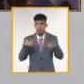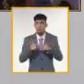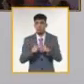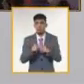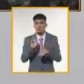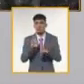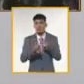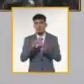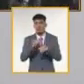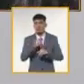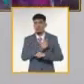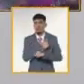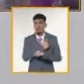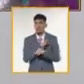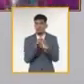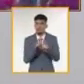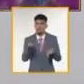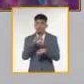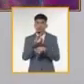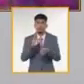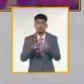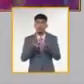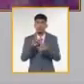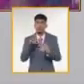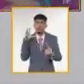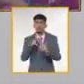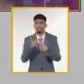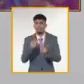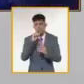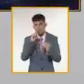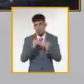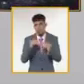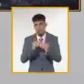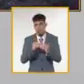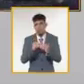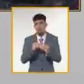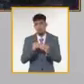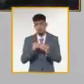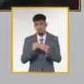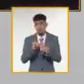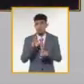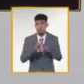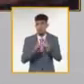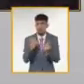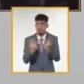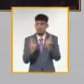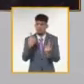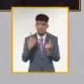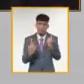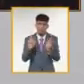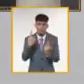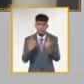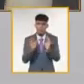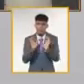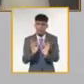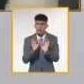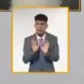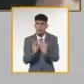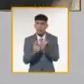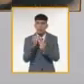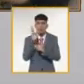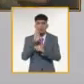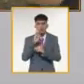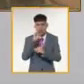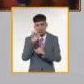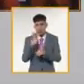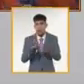imponerse de manera violenta, ¿no? Entonces, cuando analizamos ese discurso con respecto a estos otros valores, vemos que, bueno, no necesariamente es algo positivo, es